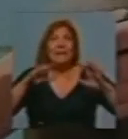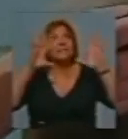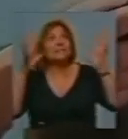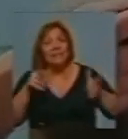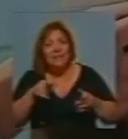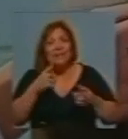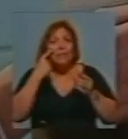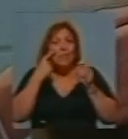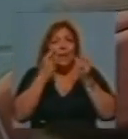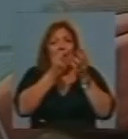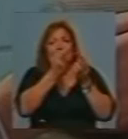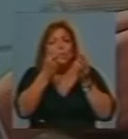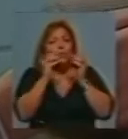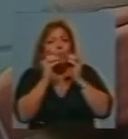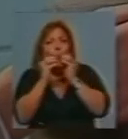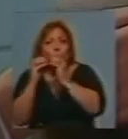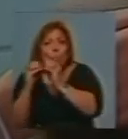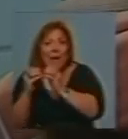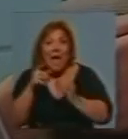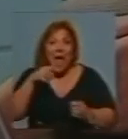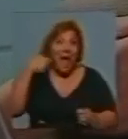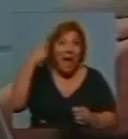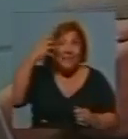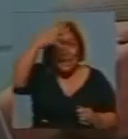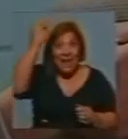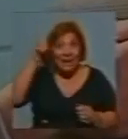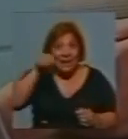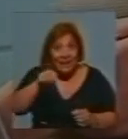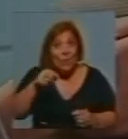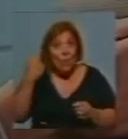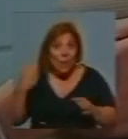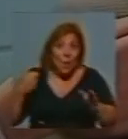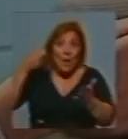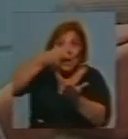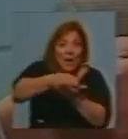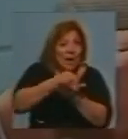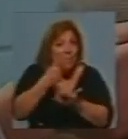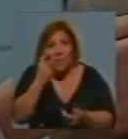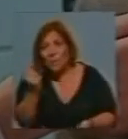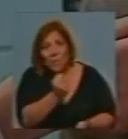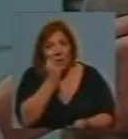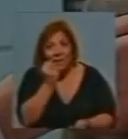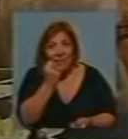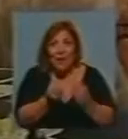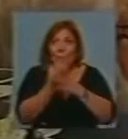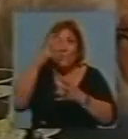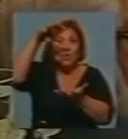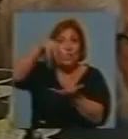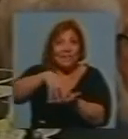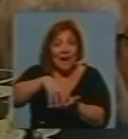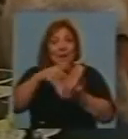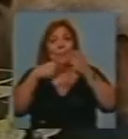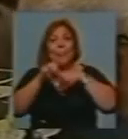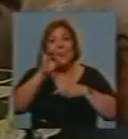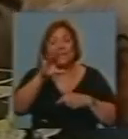una suma de elementos en la cual el Antel Arena es un aporte sustancial para una nueva centralidad. El 15 de mayo